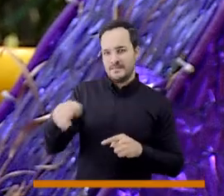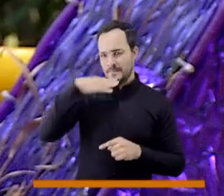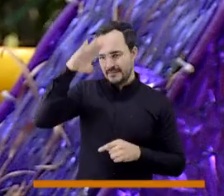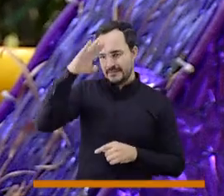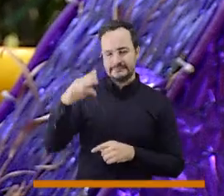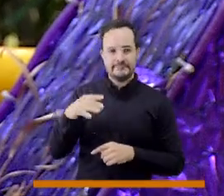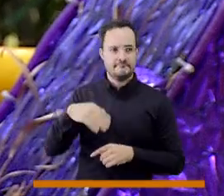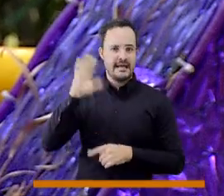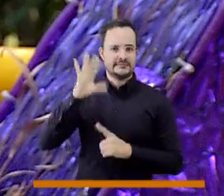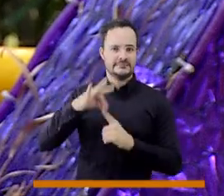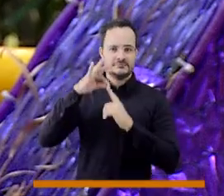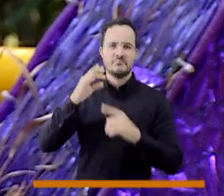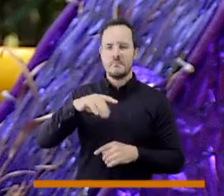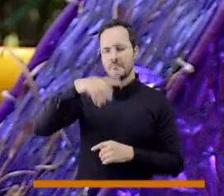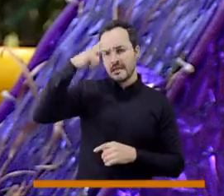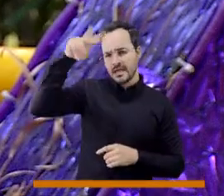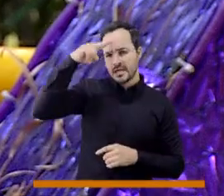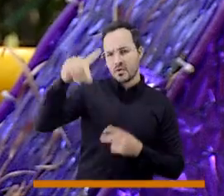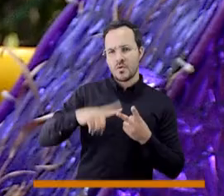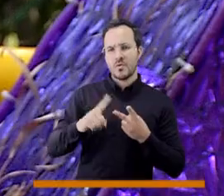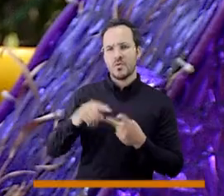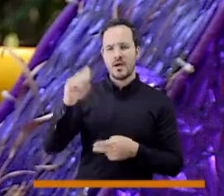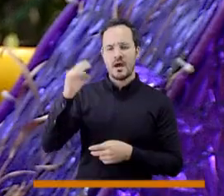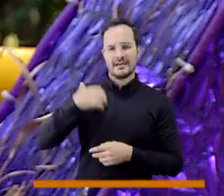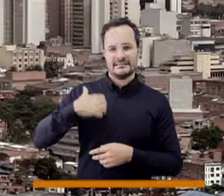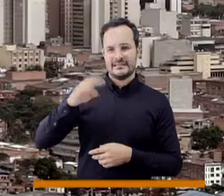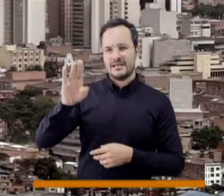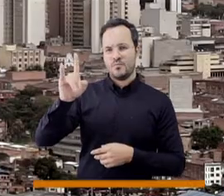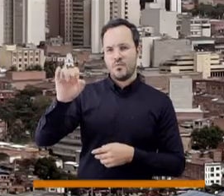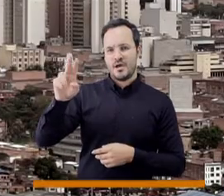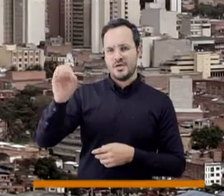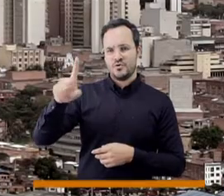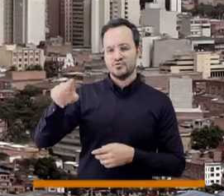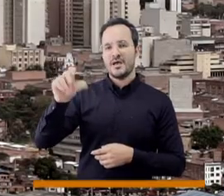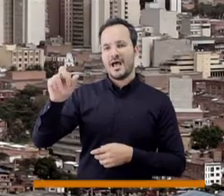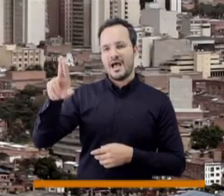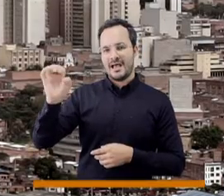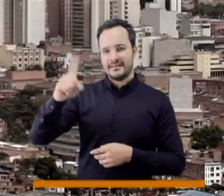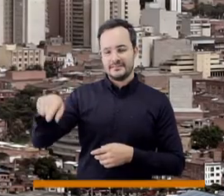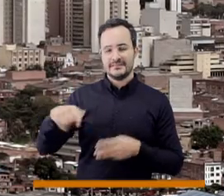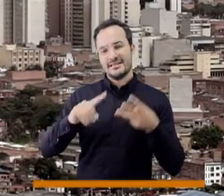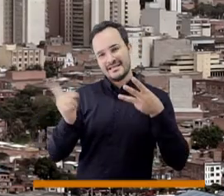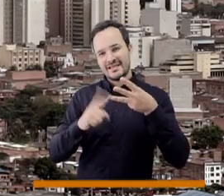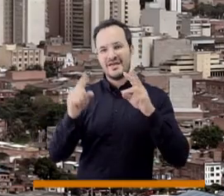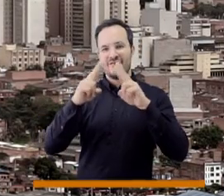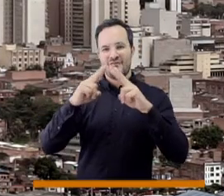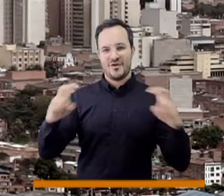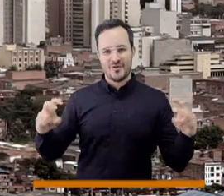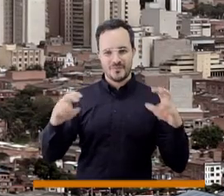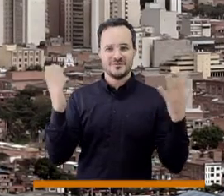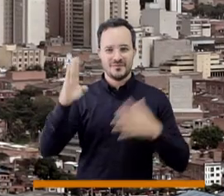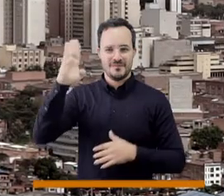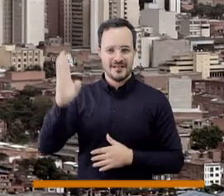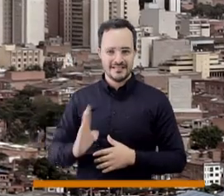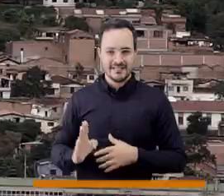Latina entre este tipo de visitantes que usted acaba de mencionar, luego de Ciudad de México, Buenos Aires